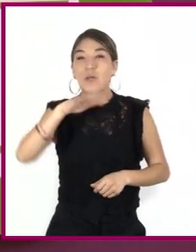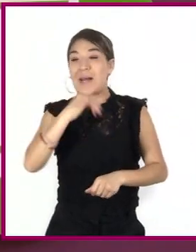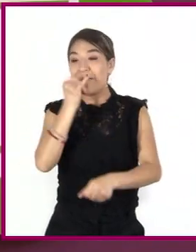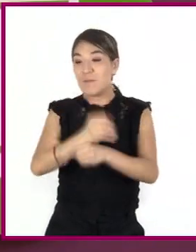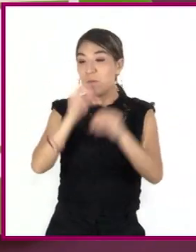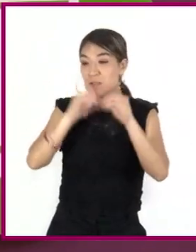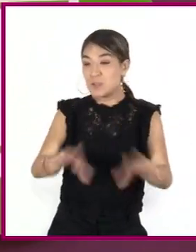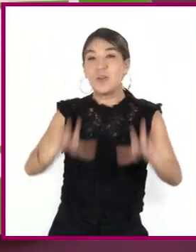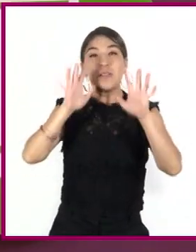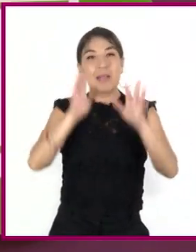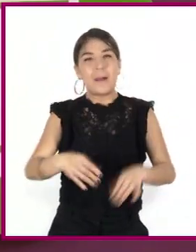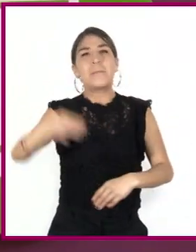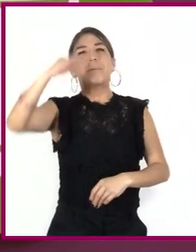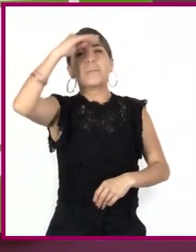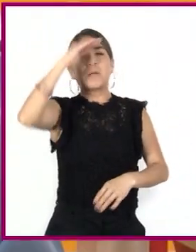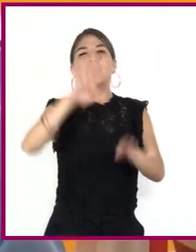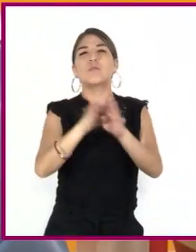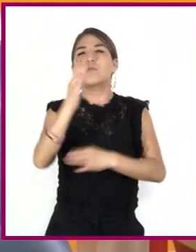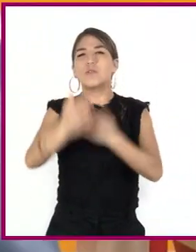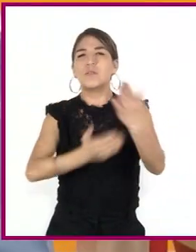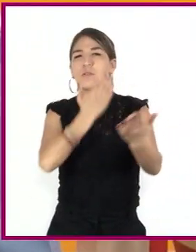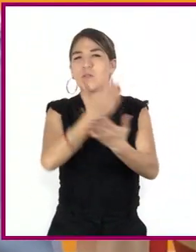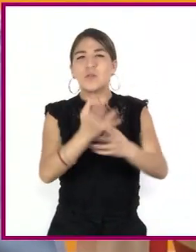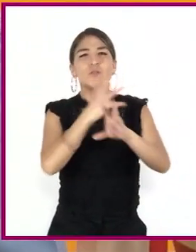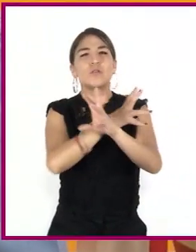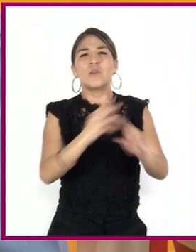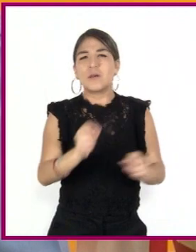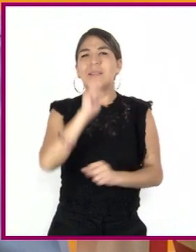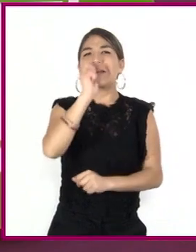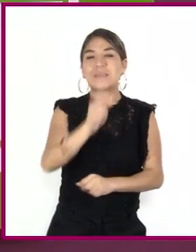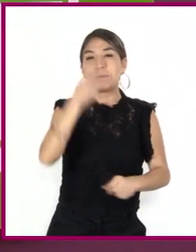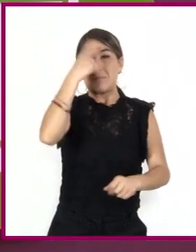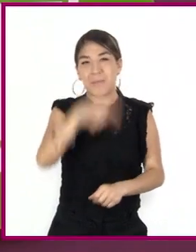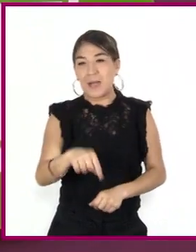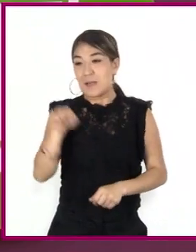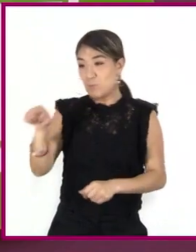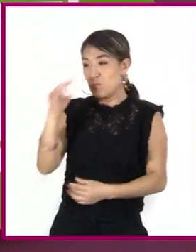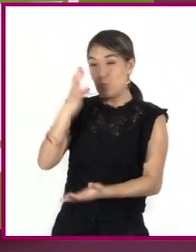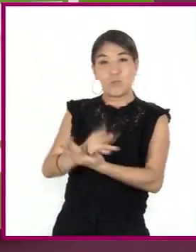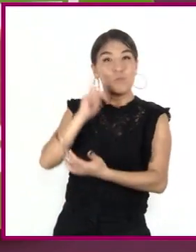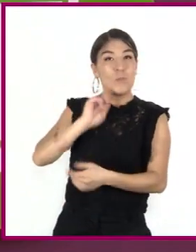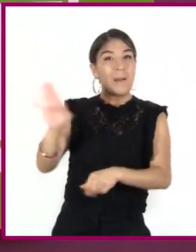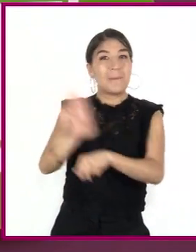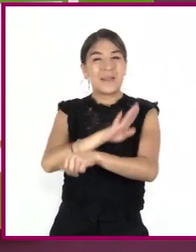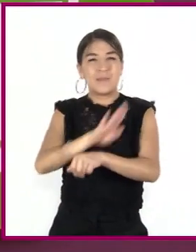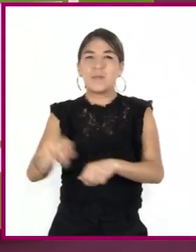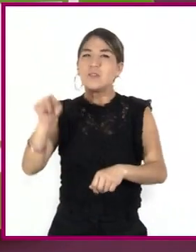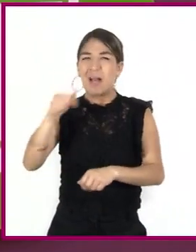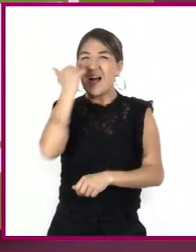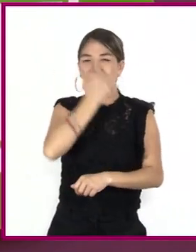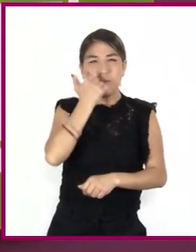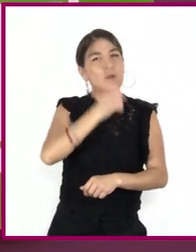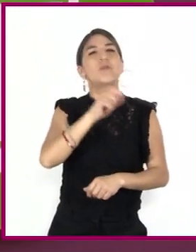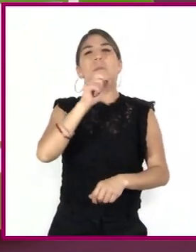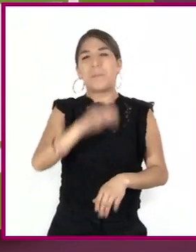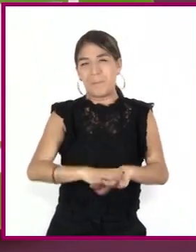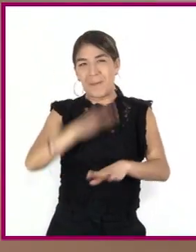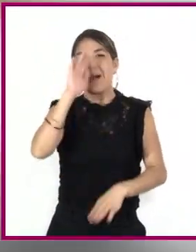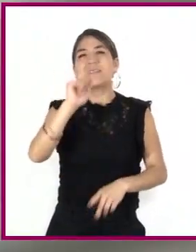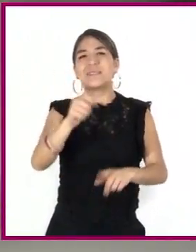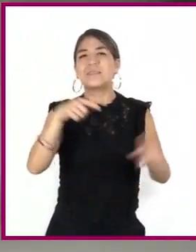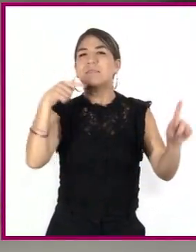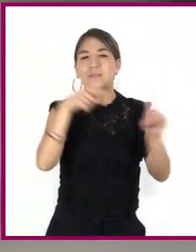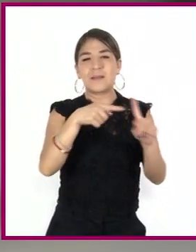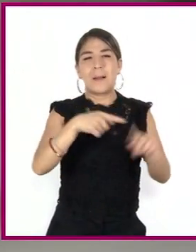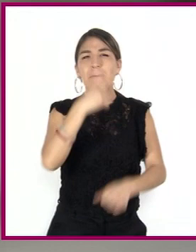podríamos pensar en una alternativa de solución que no solo beneficie a nuestra alumna, sino que sea algo de mayor alcance.